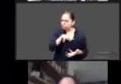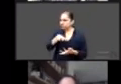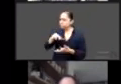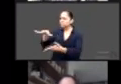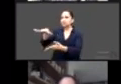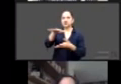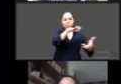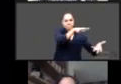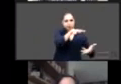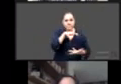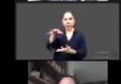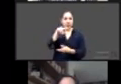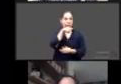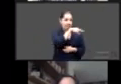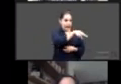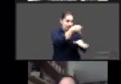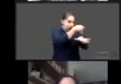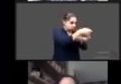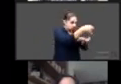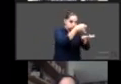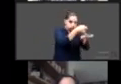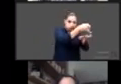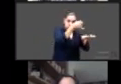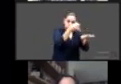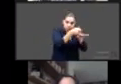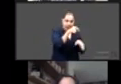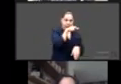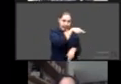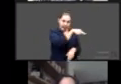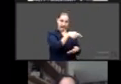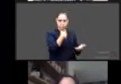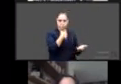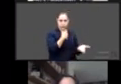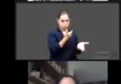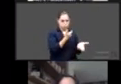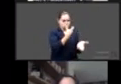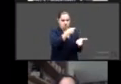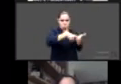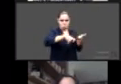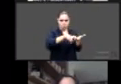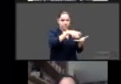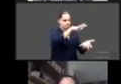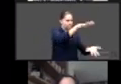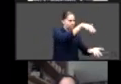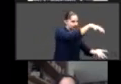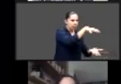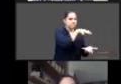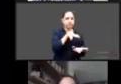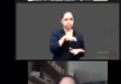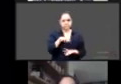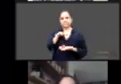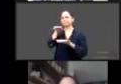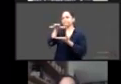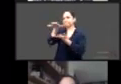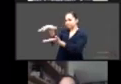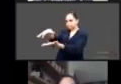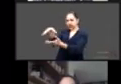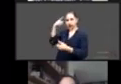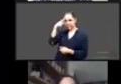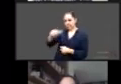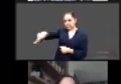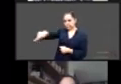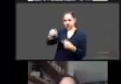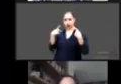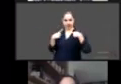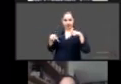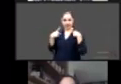principios de la economía social, donde no solamente nos vamos a limitar a frijoles, sino que vamos a crear una red de comercialización de